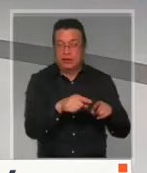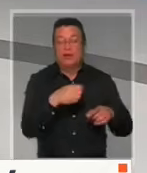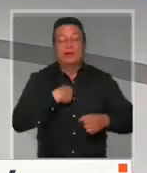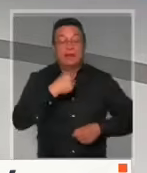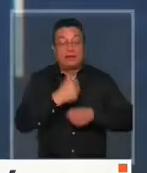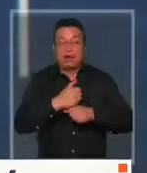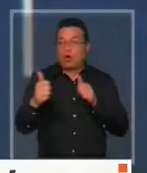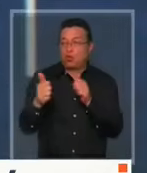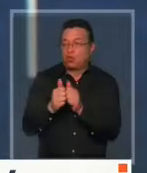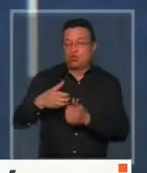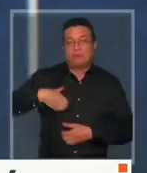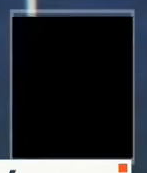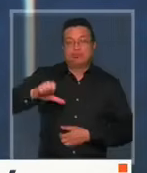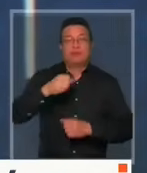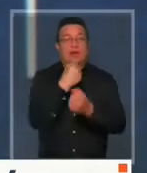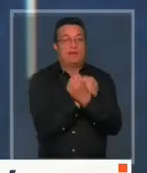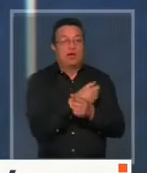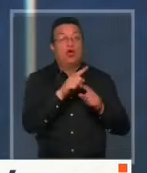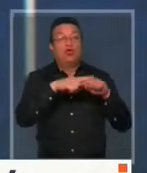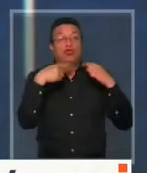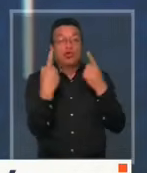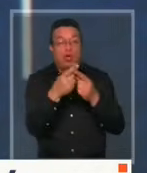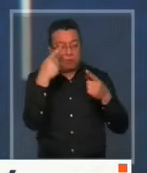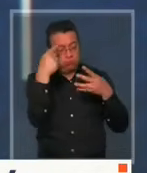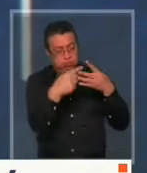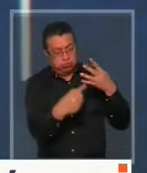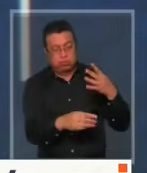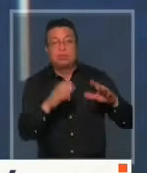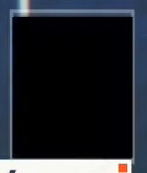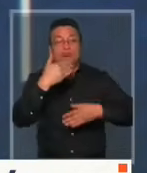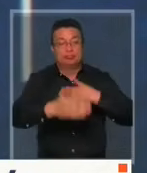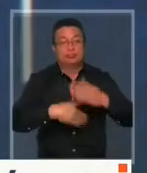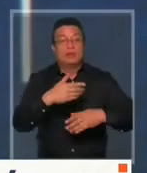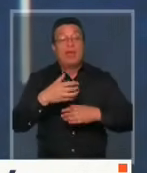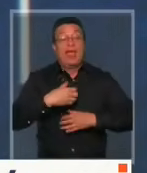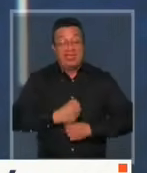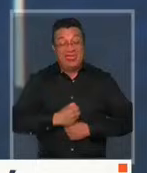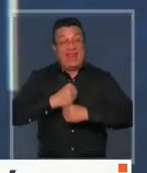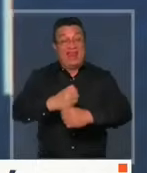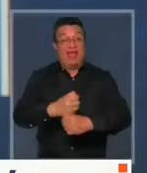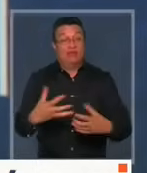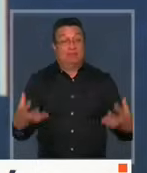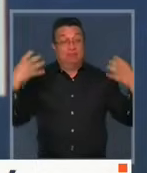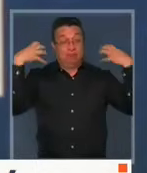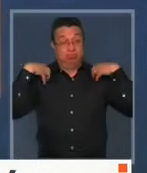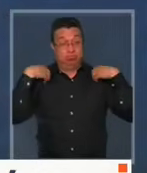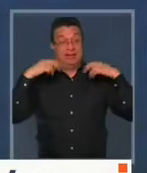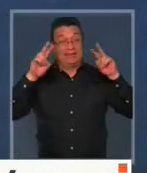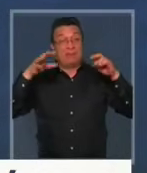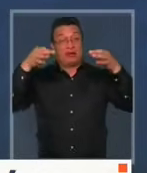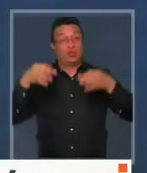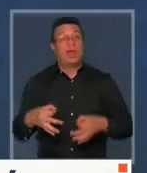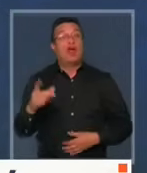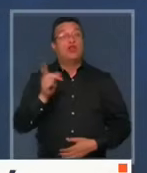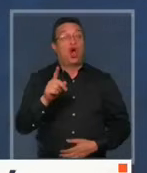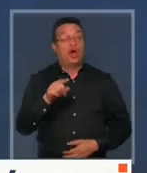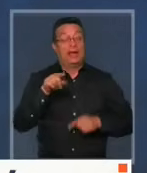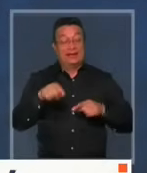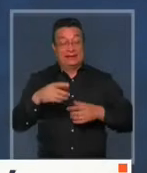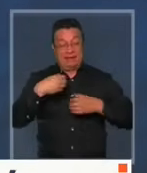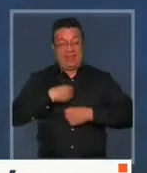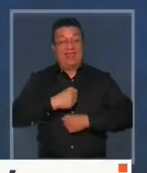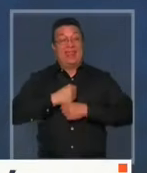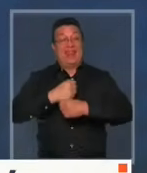las policías, que ejecutan los distintos lineamientos, y el delegado ya no va a ser el encargado de la seguridad. Lo que va a hacer es delegado